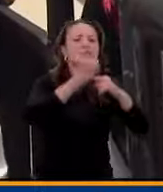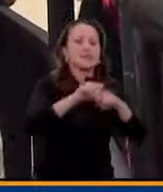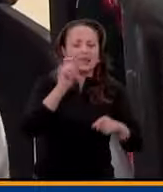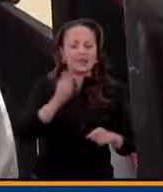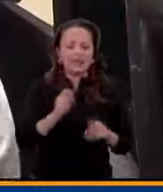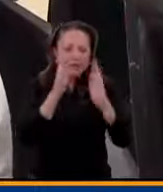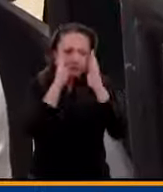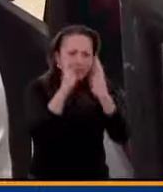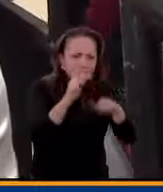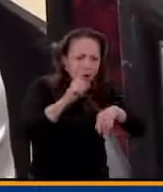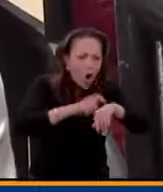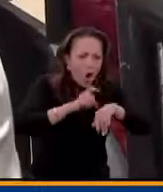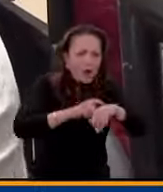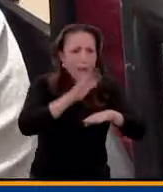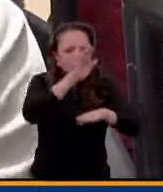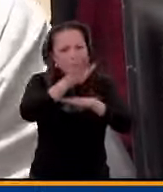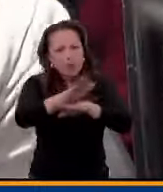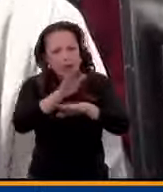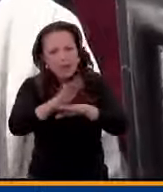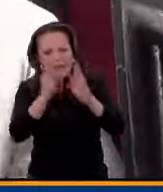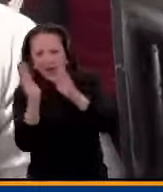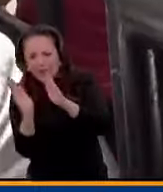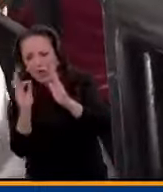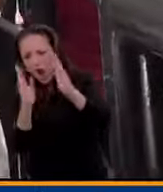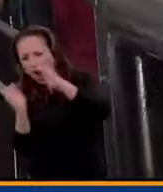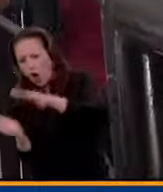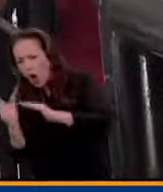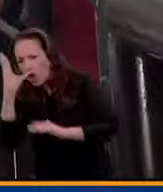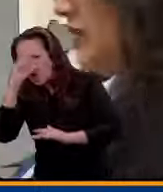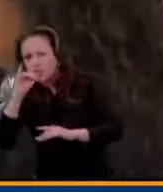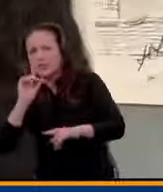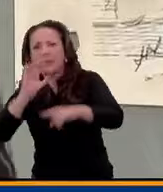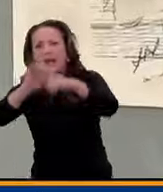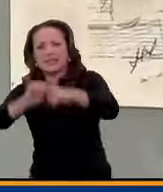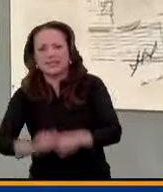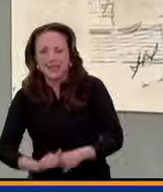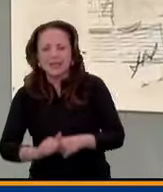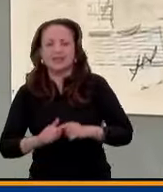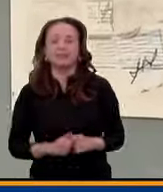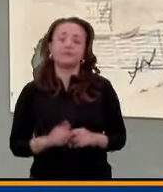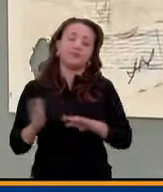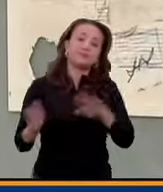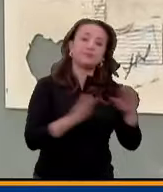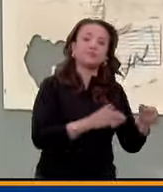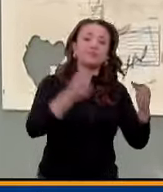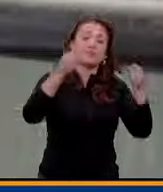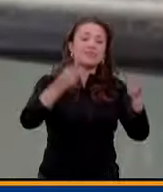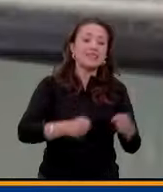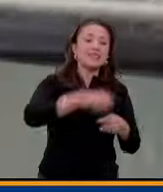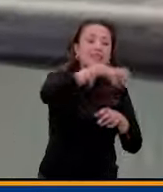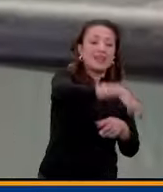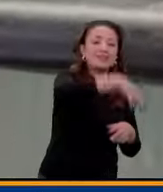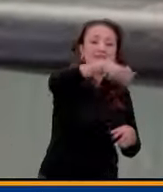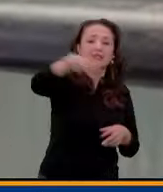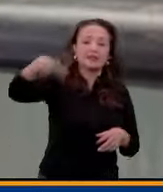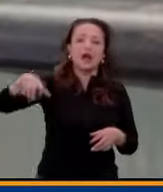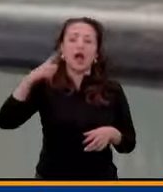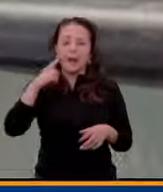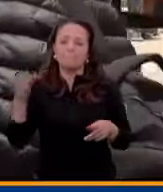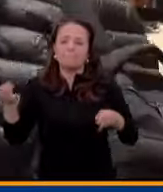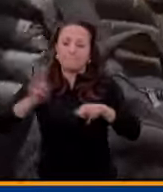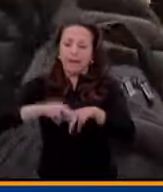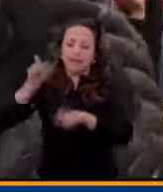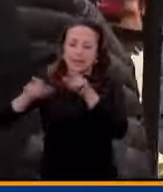concentrado en ciertas horas de la tarde o de la noche para poder pedir la cita. Frente a las sedes de la Cancillería habrá más funcionarios para guiar a